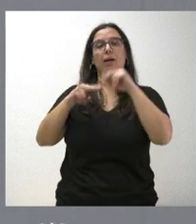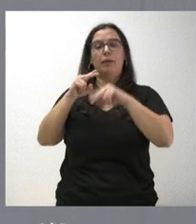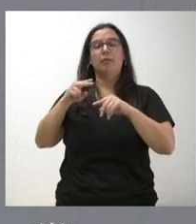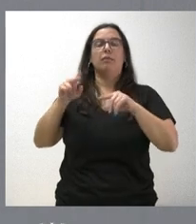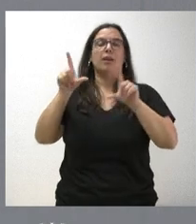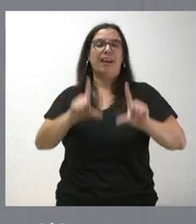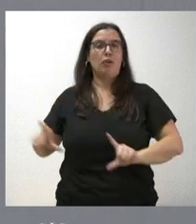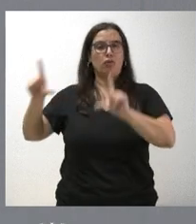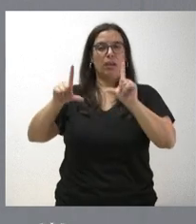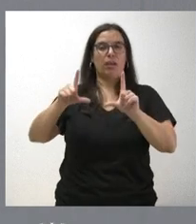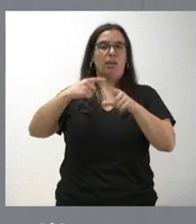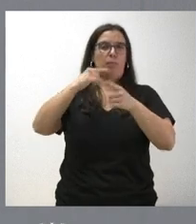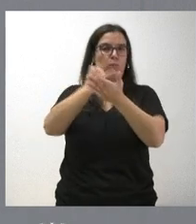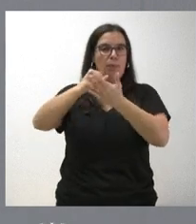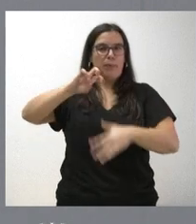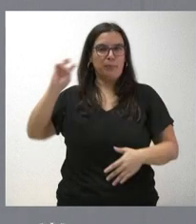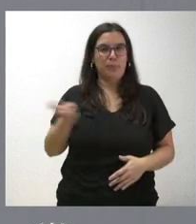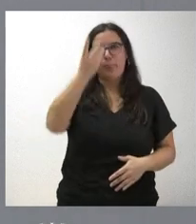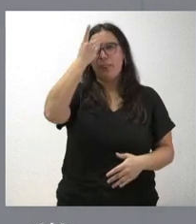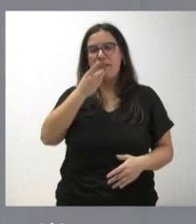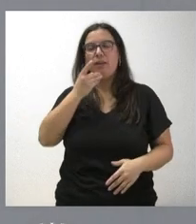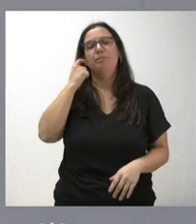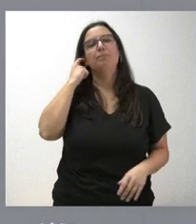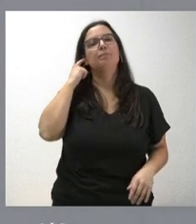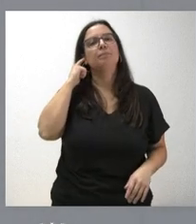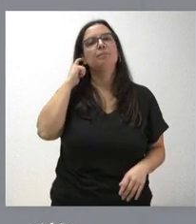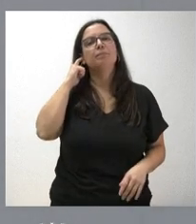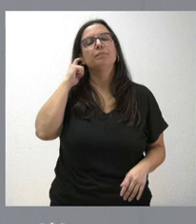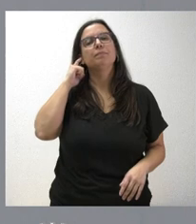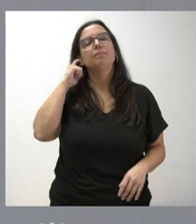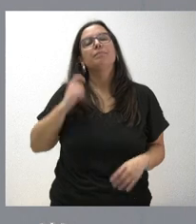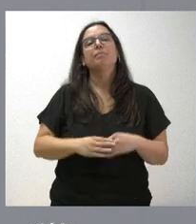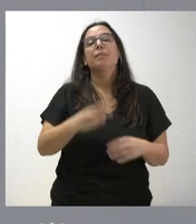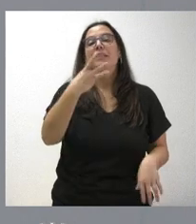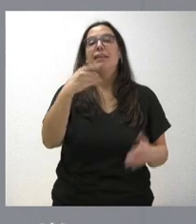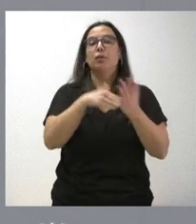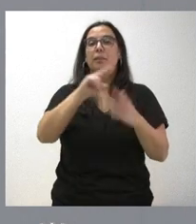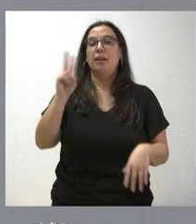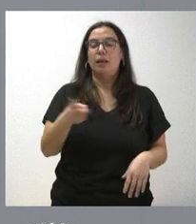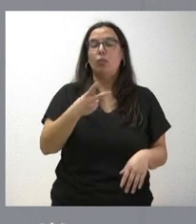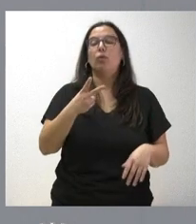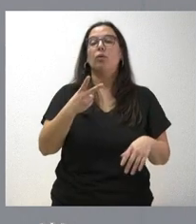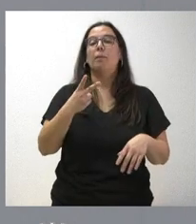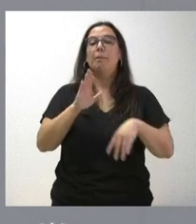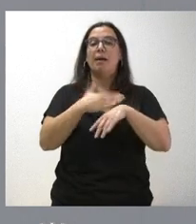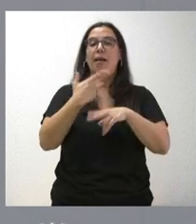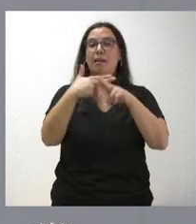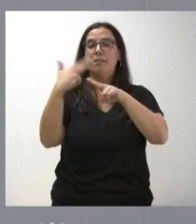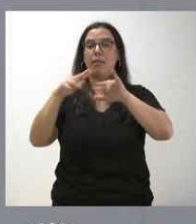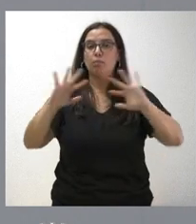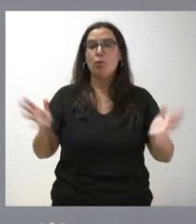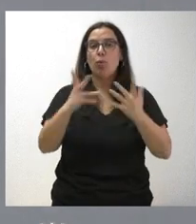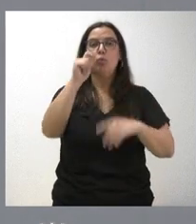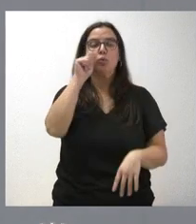x multifunción digital telemandado 300.000 finalmente para actividades de promoción del